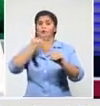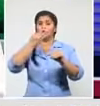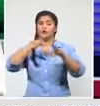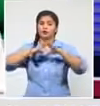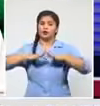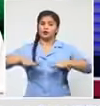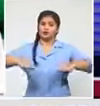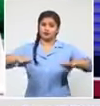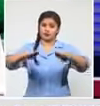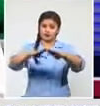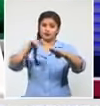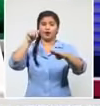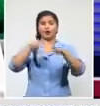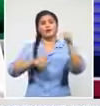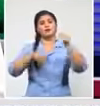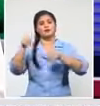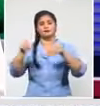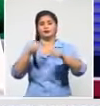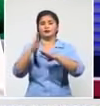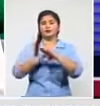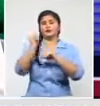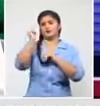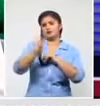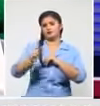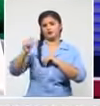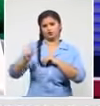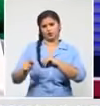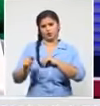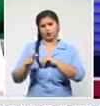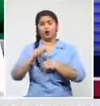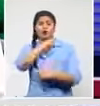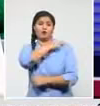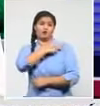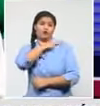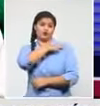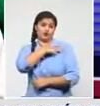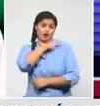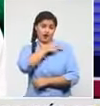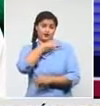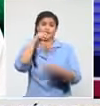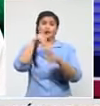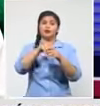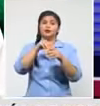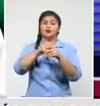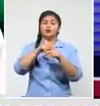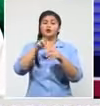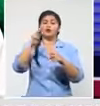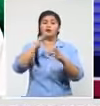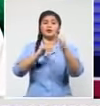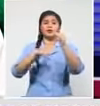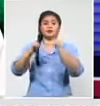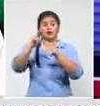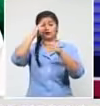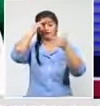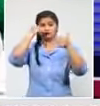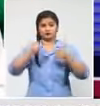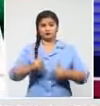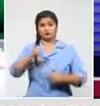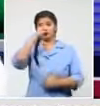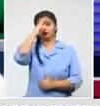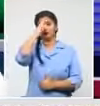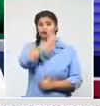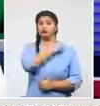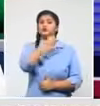donde intervinieron varios compañeros. De nuestro ministerio intervino el doctor Carmelo Trujillo, que es el jefe de Control